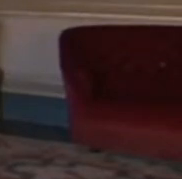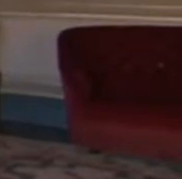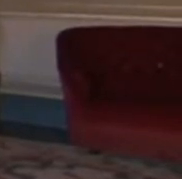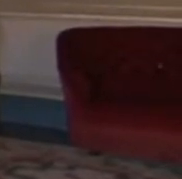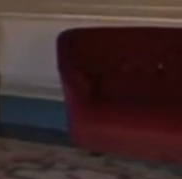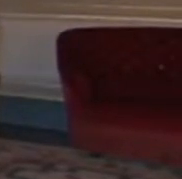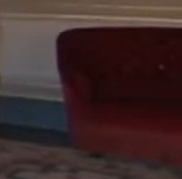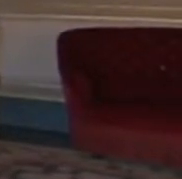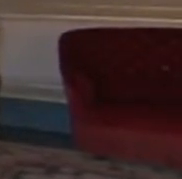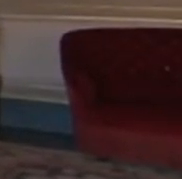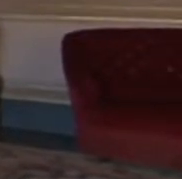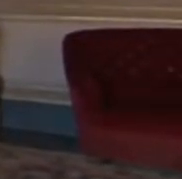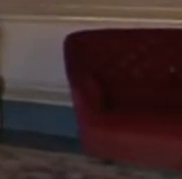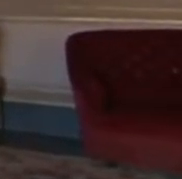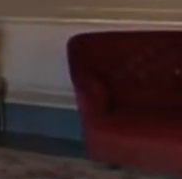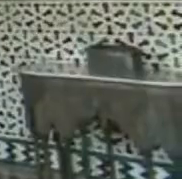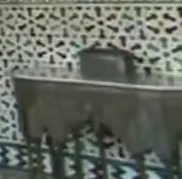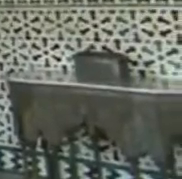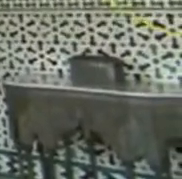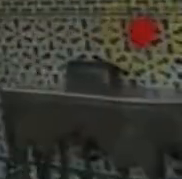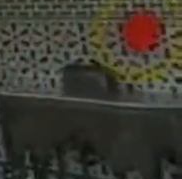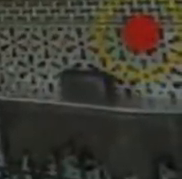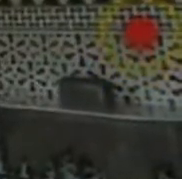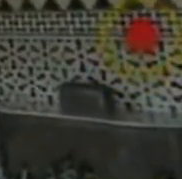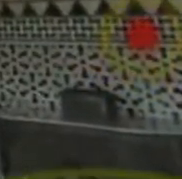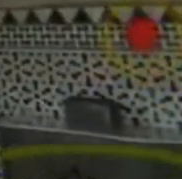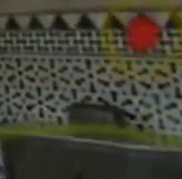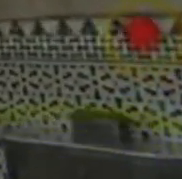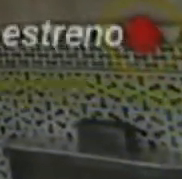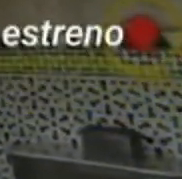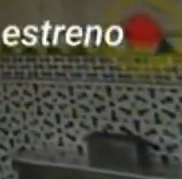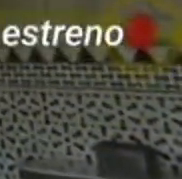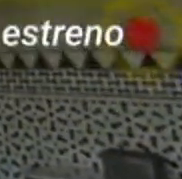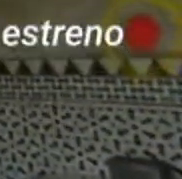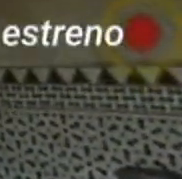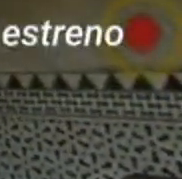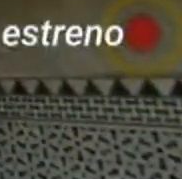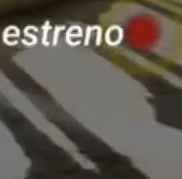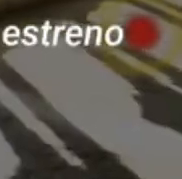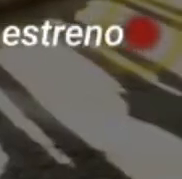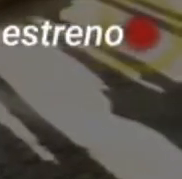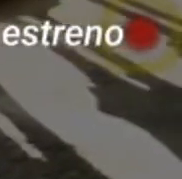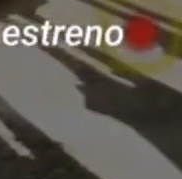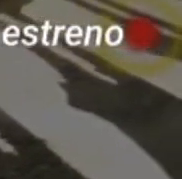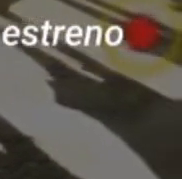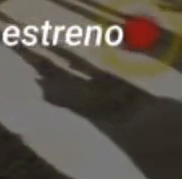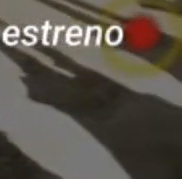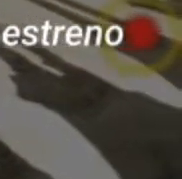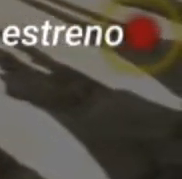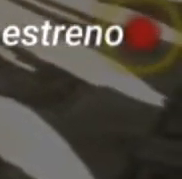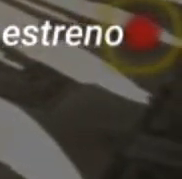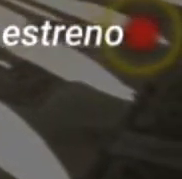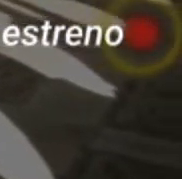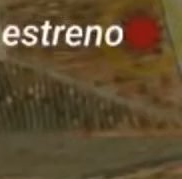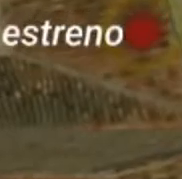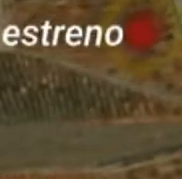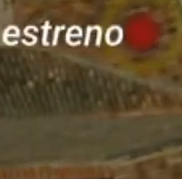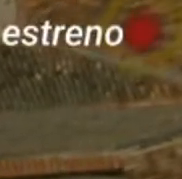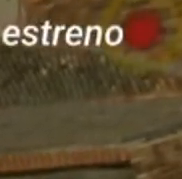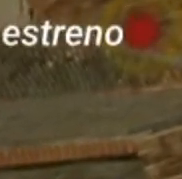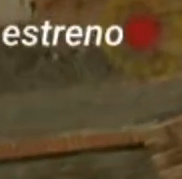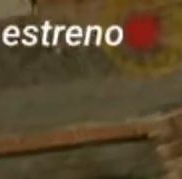piedra. Así nació la arquitectura mudéjar. Tesoros de la Corona, serie de estreno,